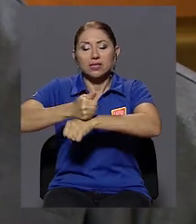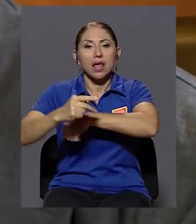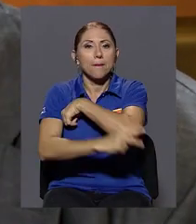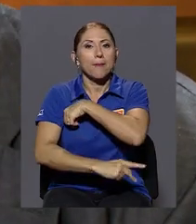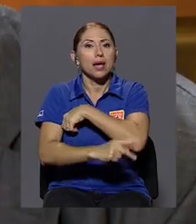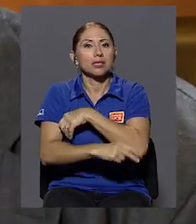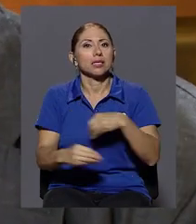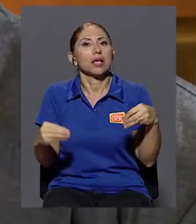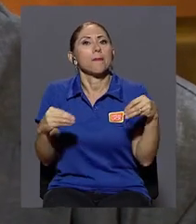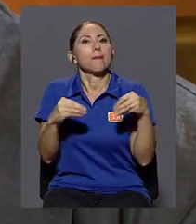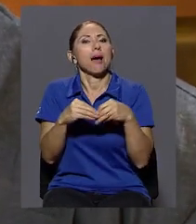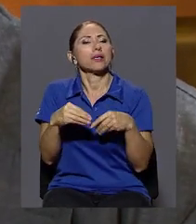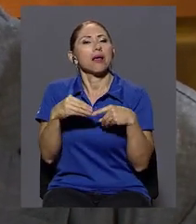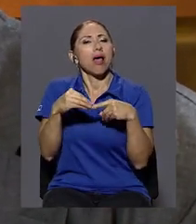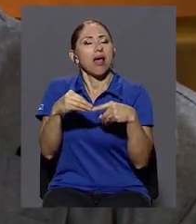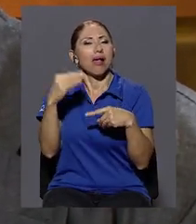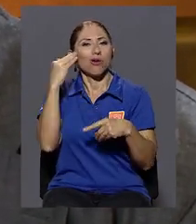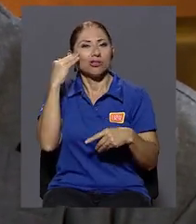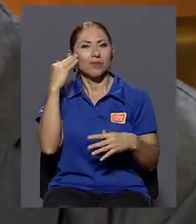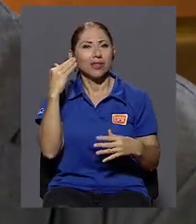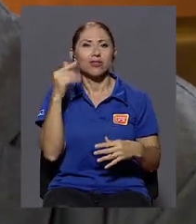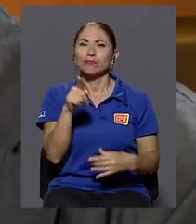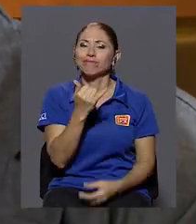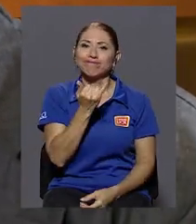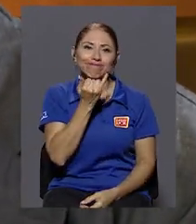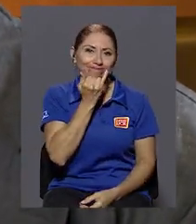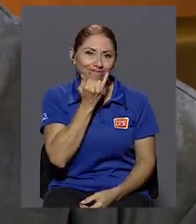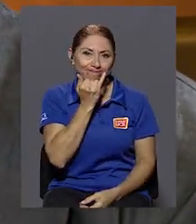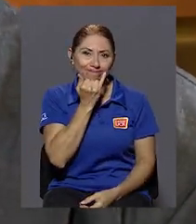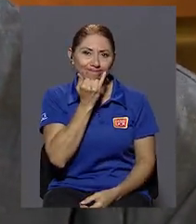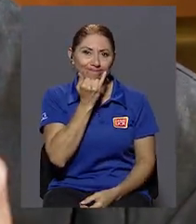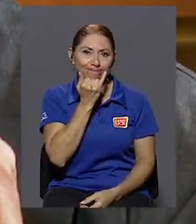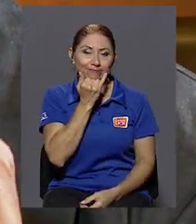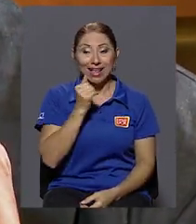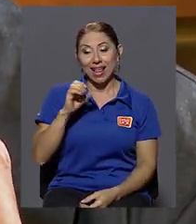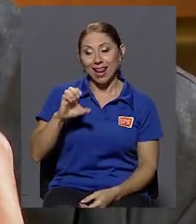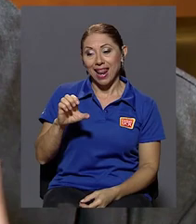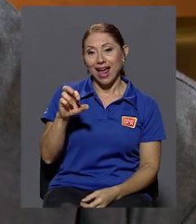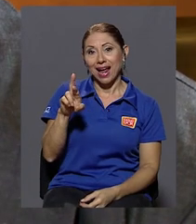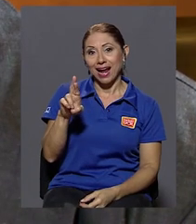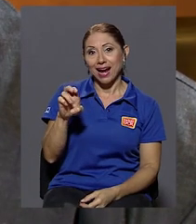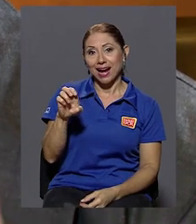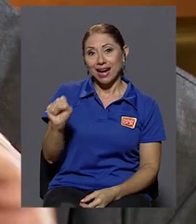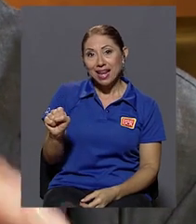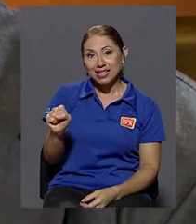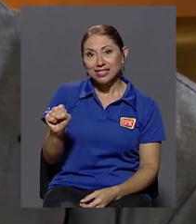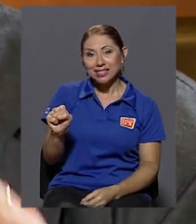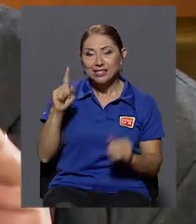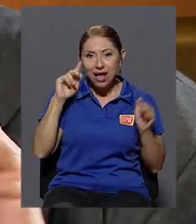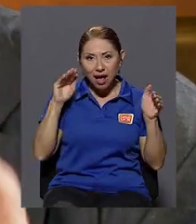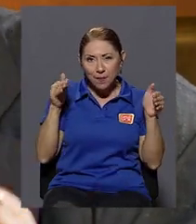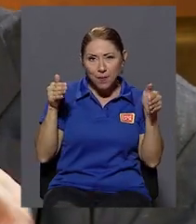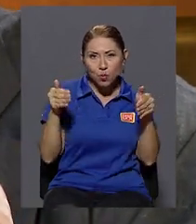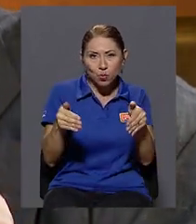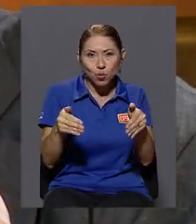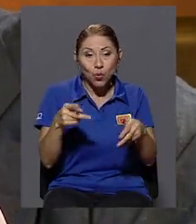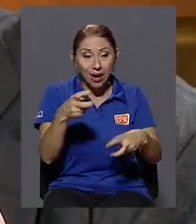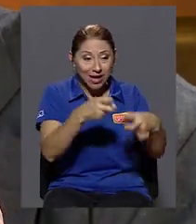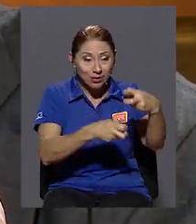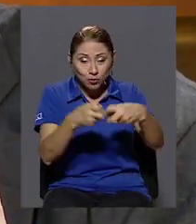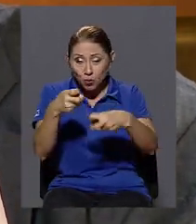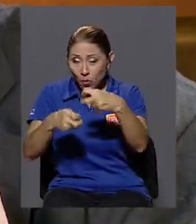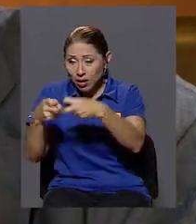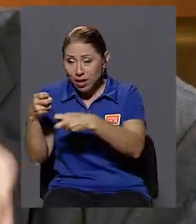más predominio en la creación del conocimiento. Y eso es un error. La CRES apuntó a que estos